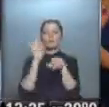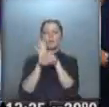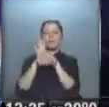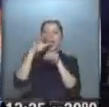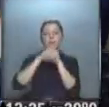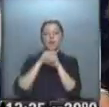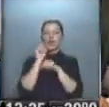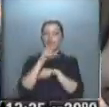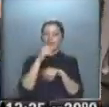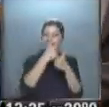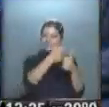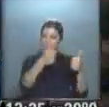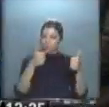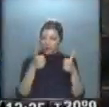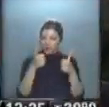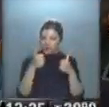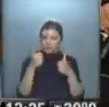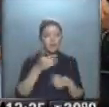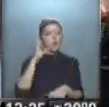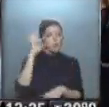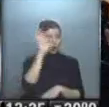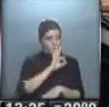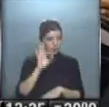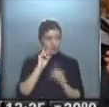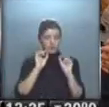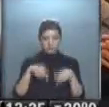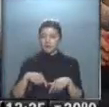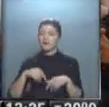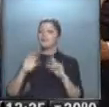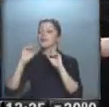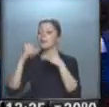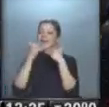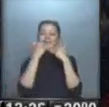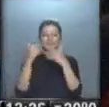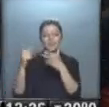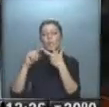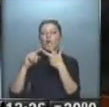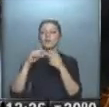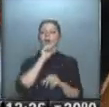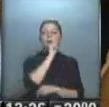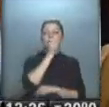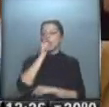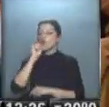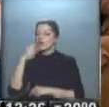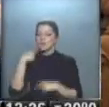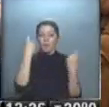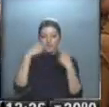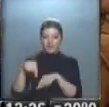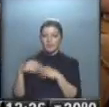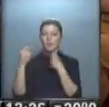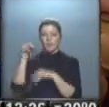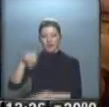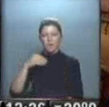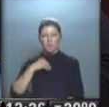sus opiniones. Queremos agradecer también a todo el periodismo presente por su buena